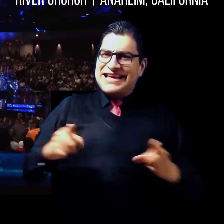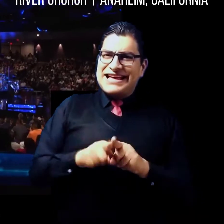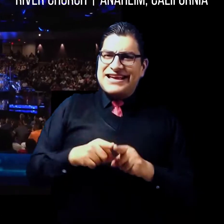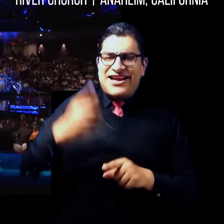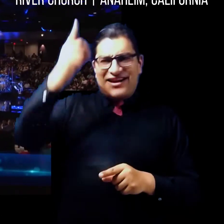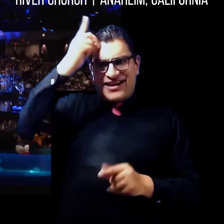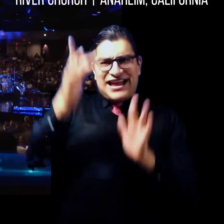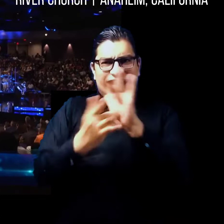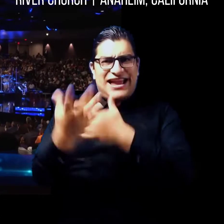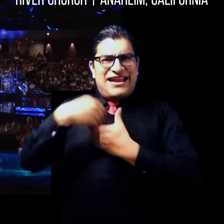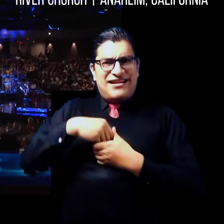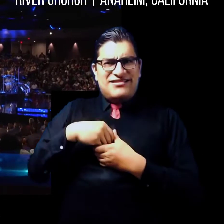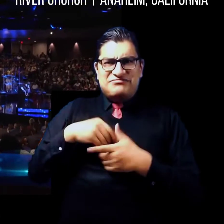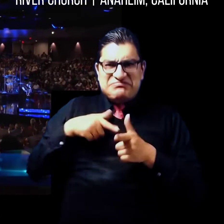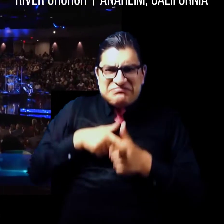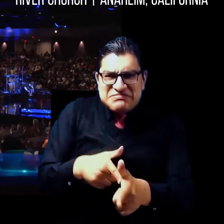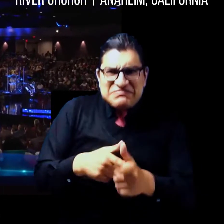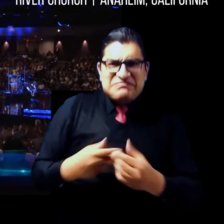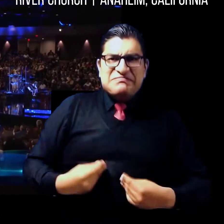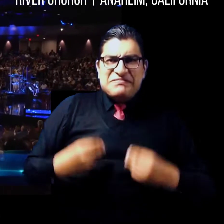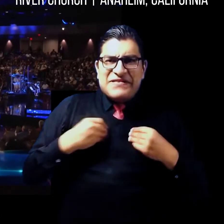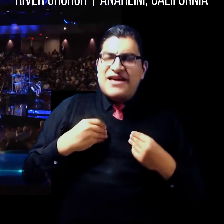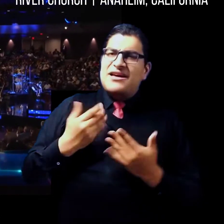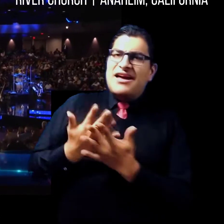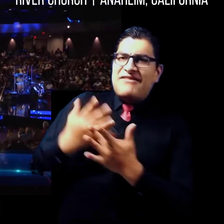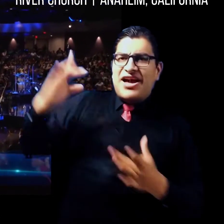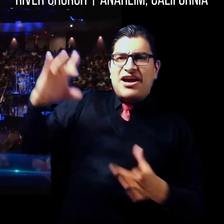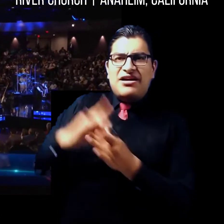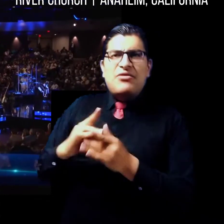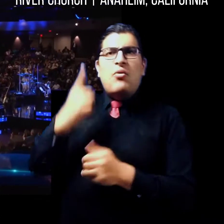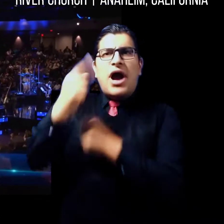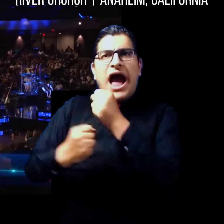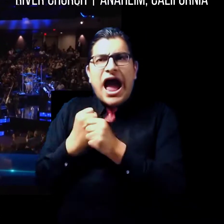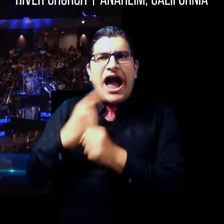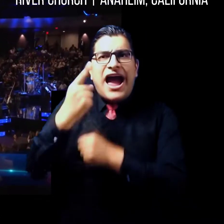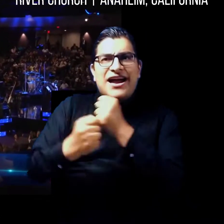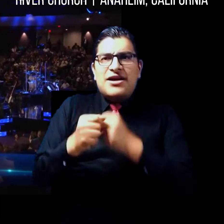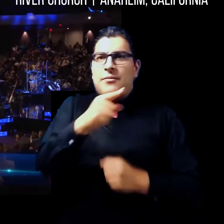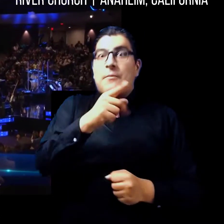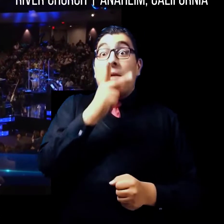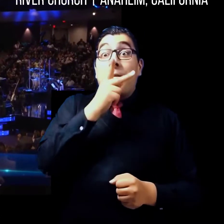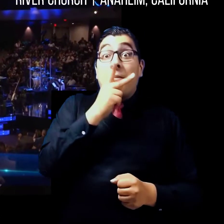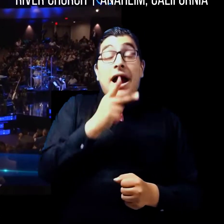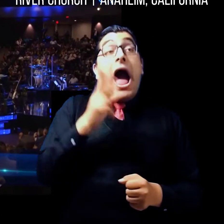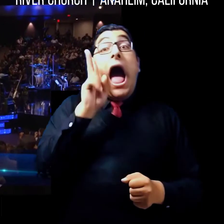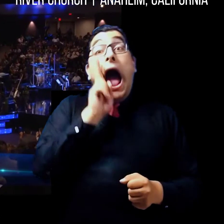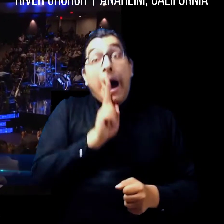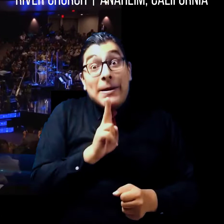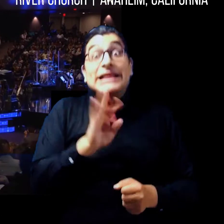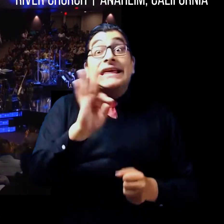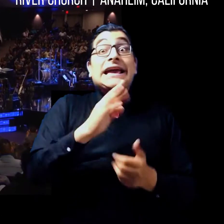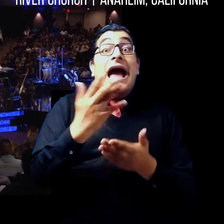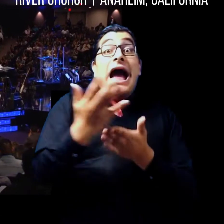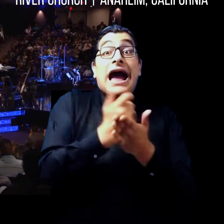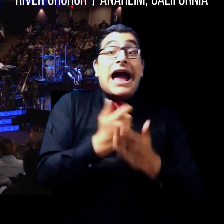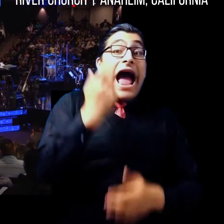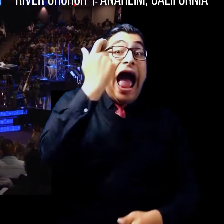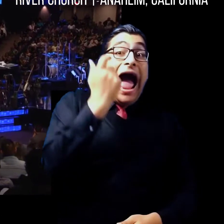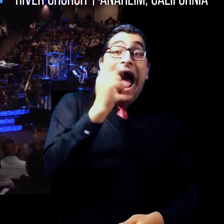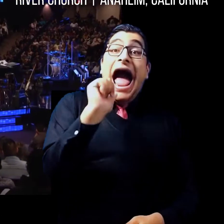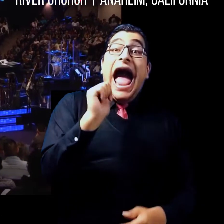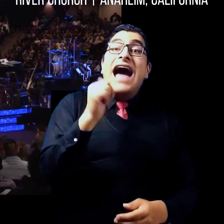Cuando Cristo llegó a nuestras vidas, seguimos nosotros esperando una vez al año que papá cobrara un extra salario llamado